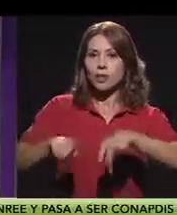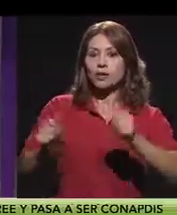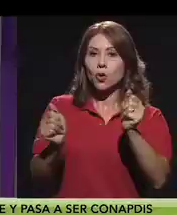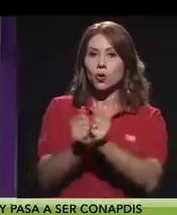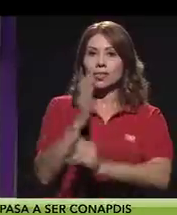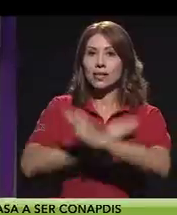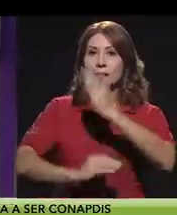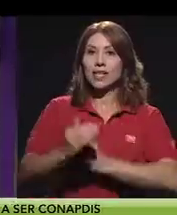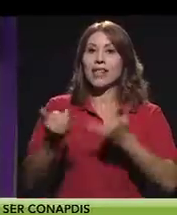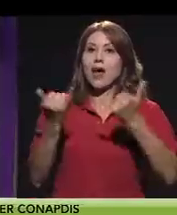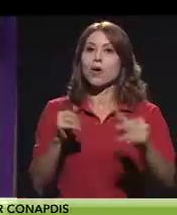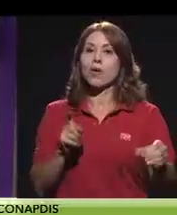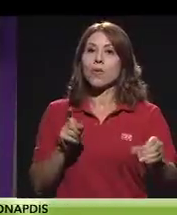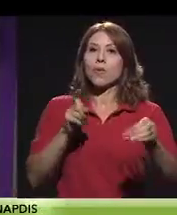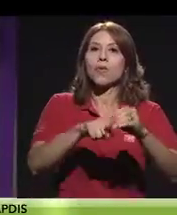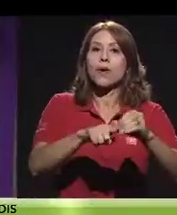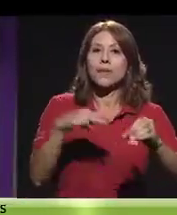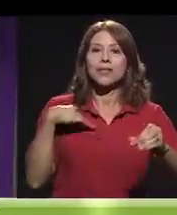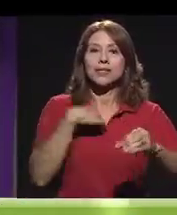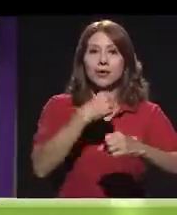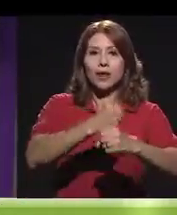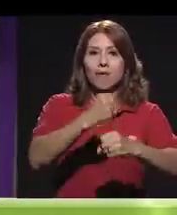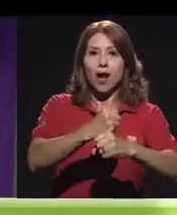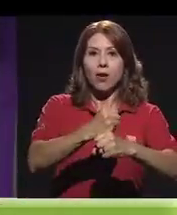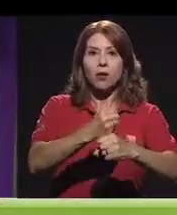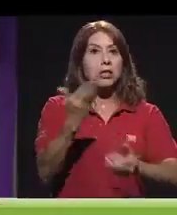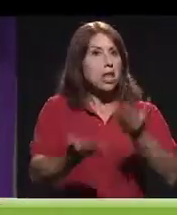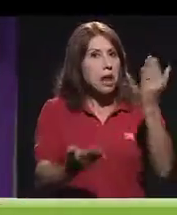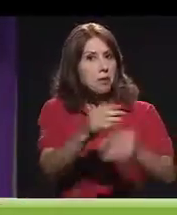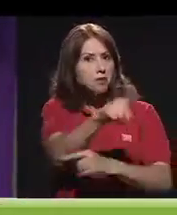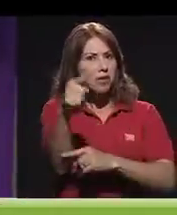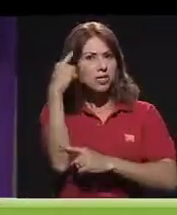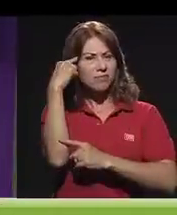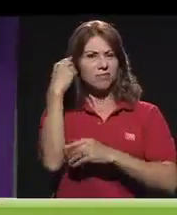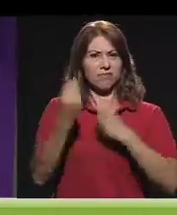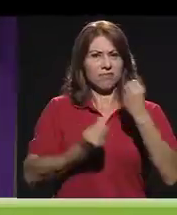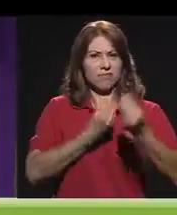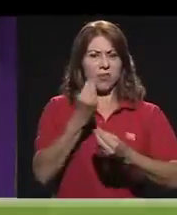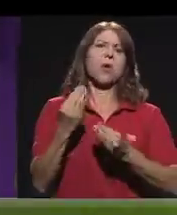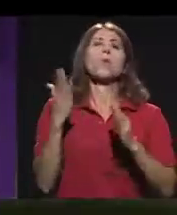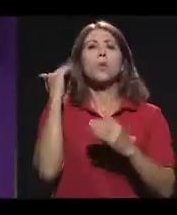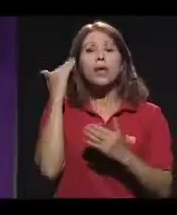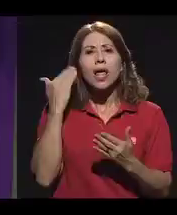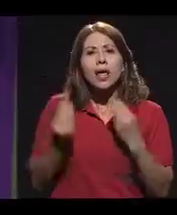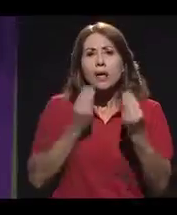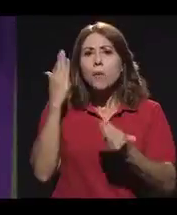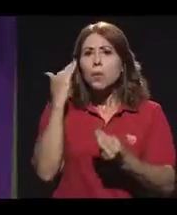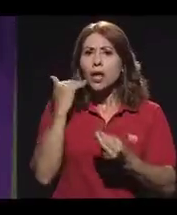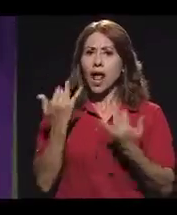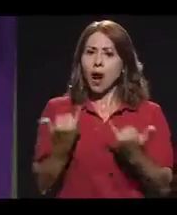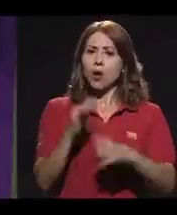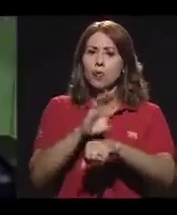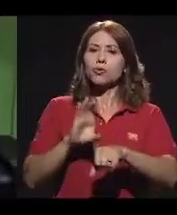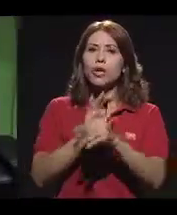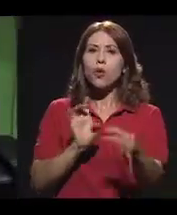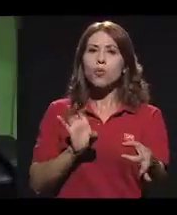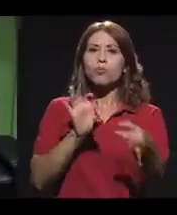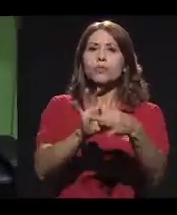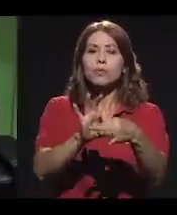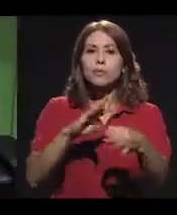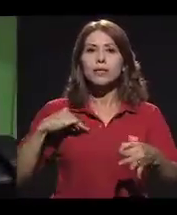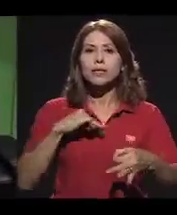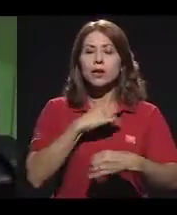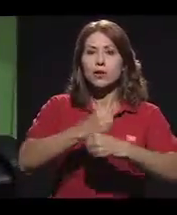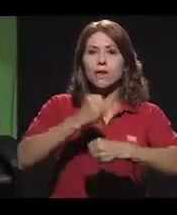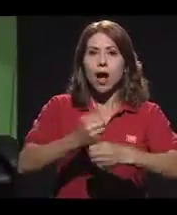adscribe al Ministerio de Trabajo, ¿verdad? Mucha gente dirá, pero ¿por qué a este ministerio? ¿Cuál es la razón de que esté adscrito al Ministerio de Trabajo? Sí, vamos a ver,